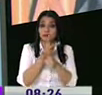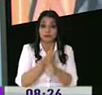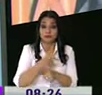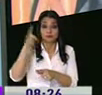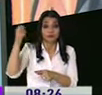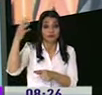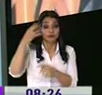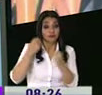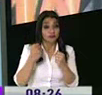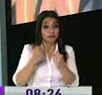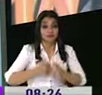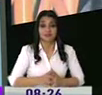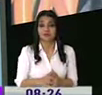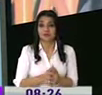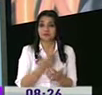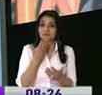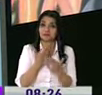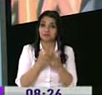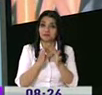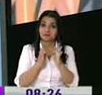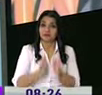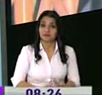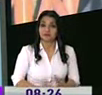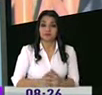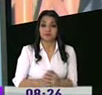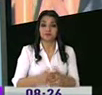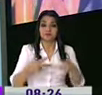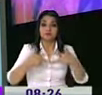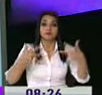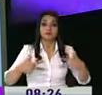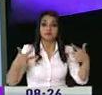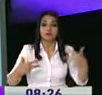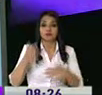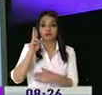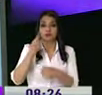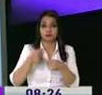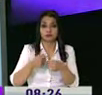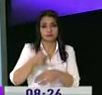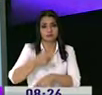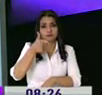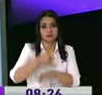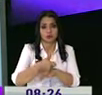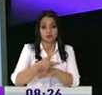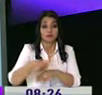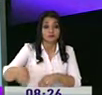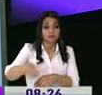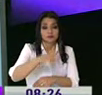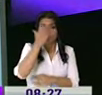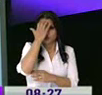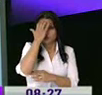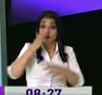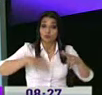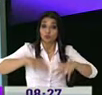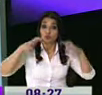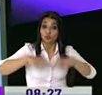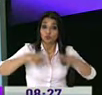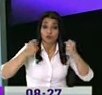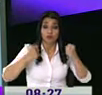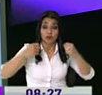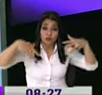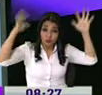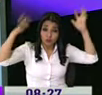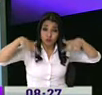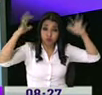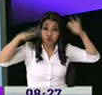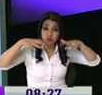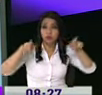intenso el día de hoy. Gracias a Sofía Vintimilla, Chillogallo. Autoridades, esto les preocupa, la lluvia es tan fuerte, así como tenemos